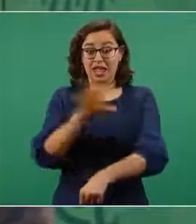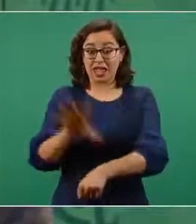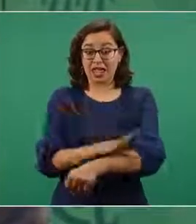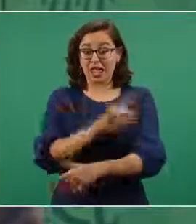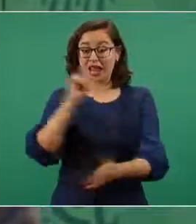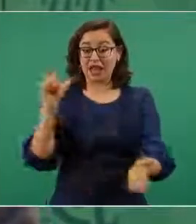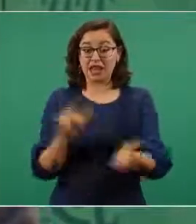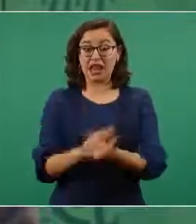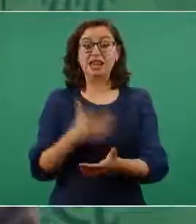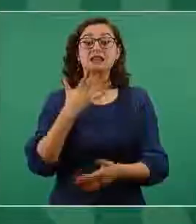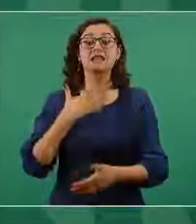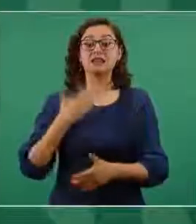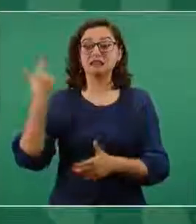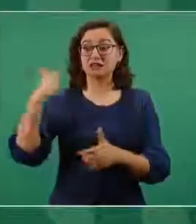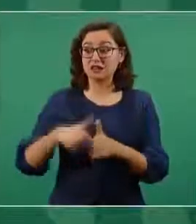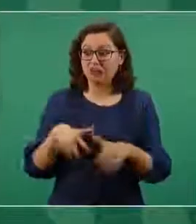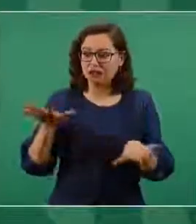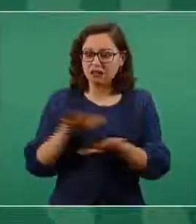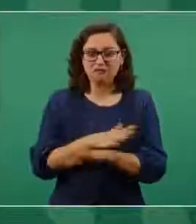o esta de